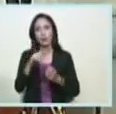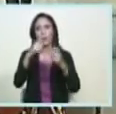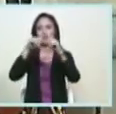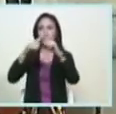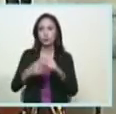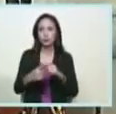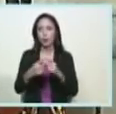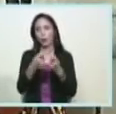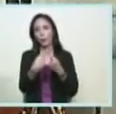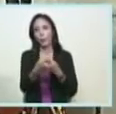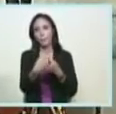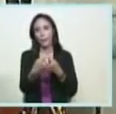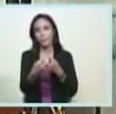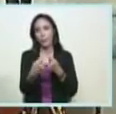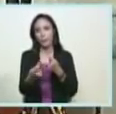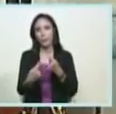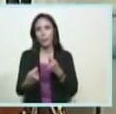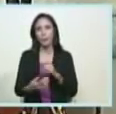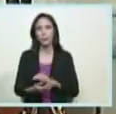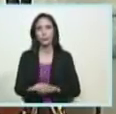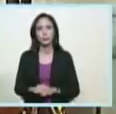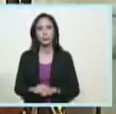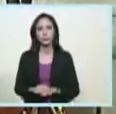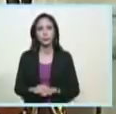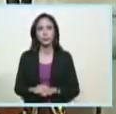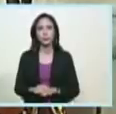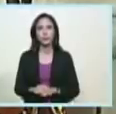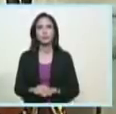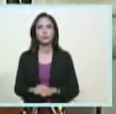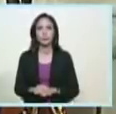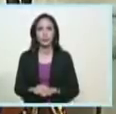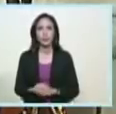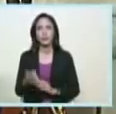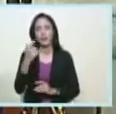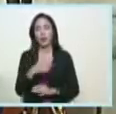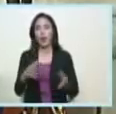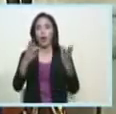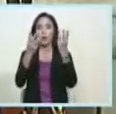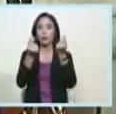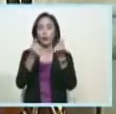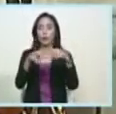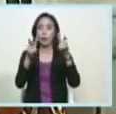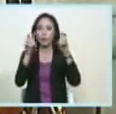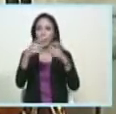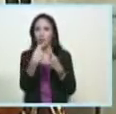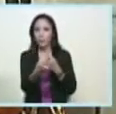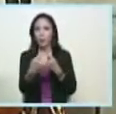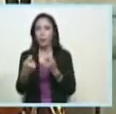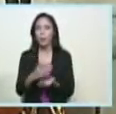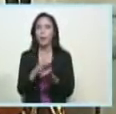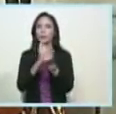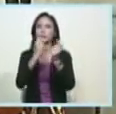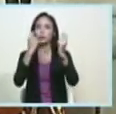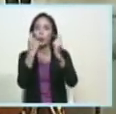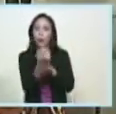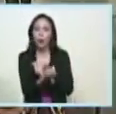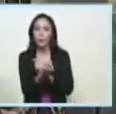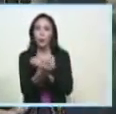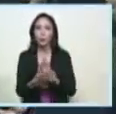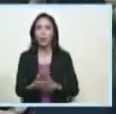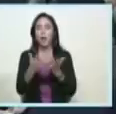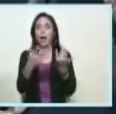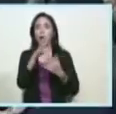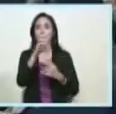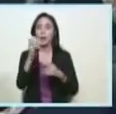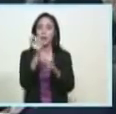898 898 con 50 que está el nuevo cono monetario de la reconversión 20